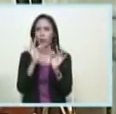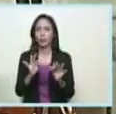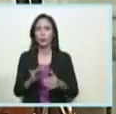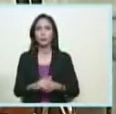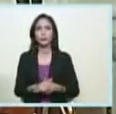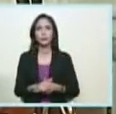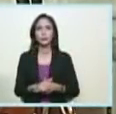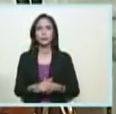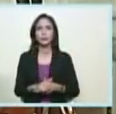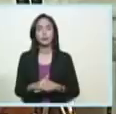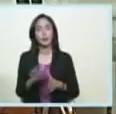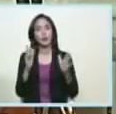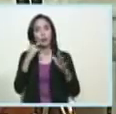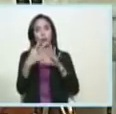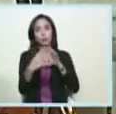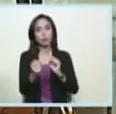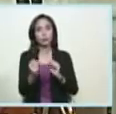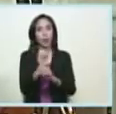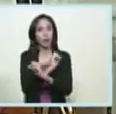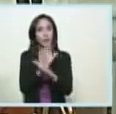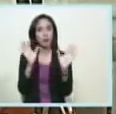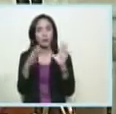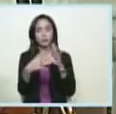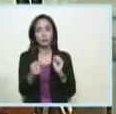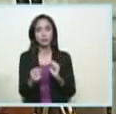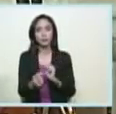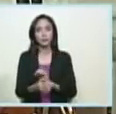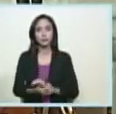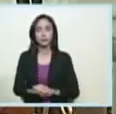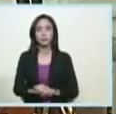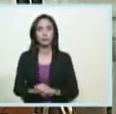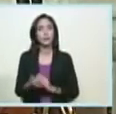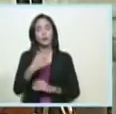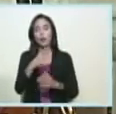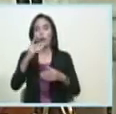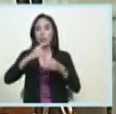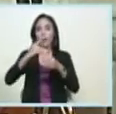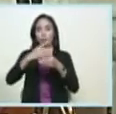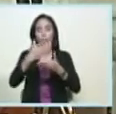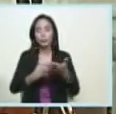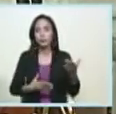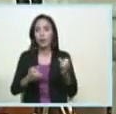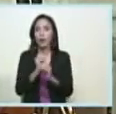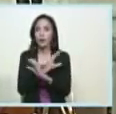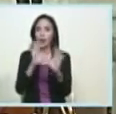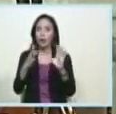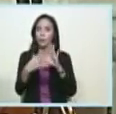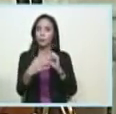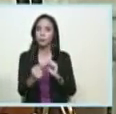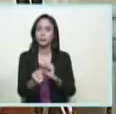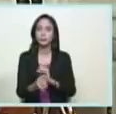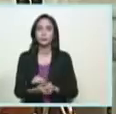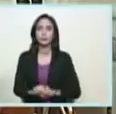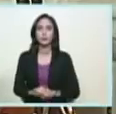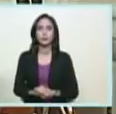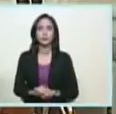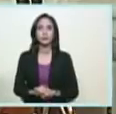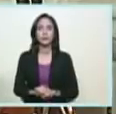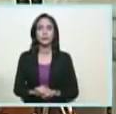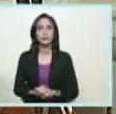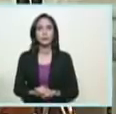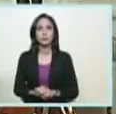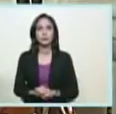a buen entendedor un buen censo de transporte pero a buen entendedor buen registro de